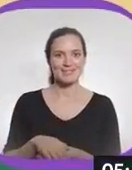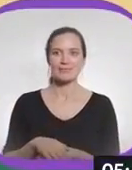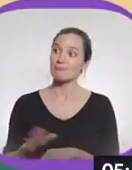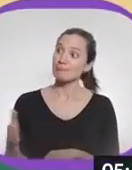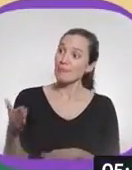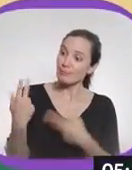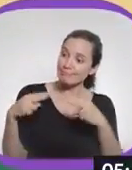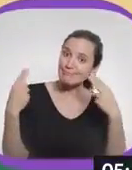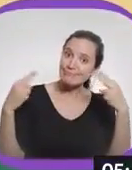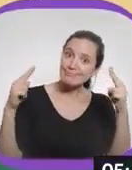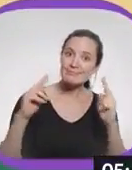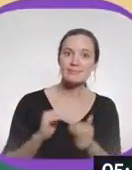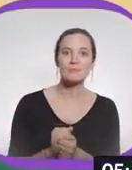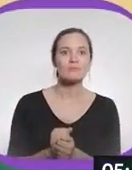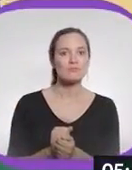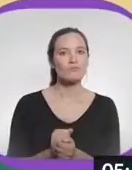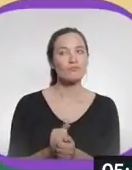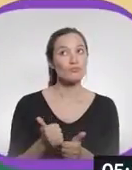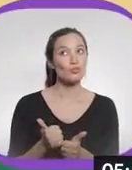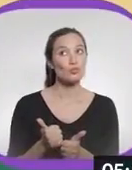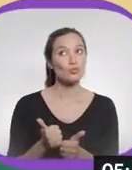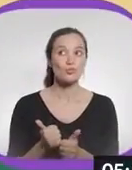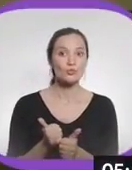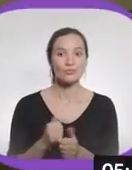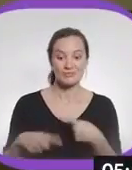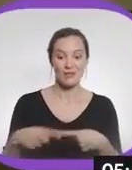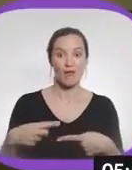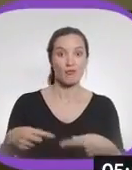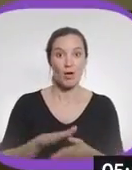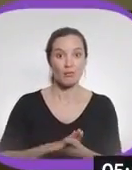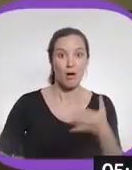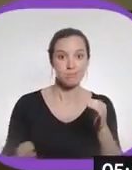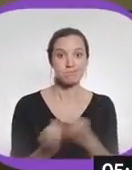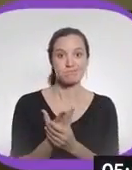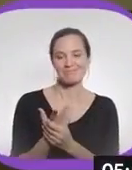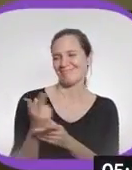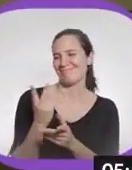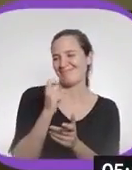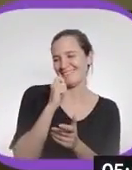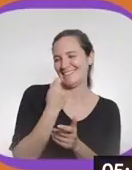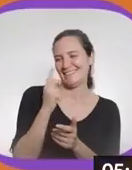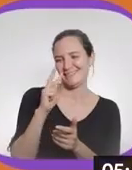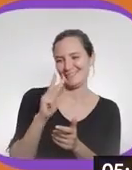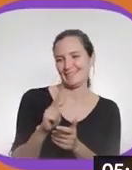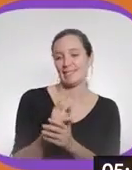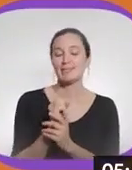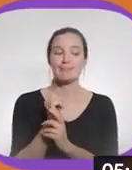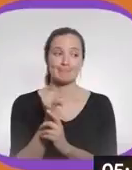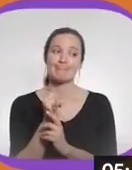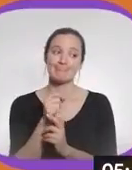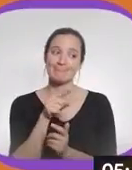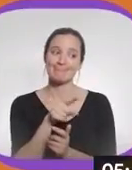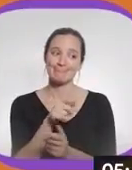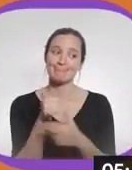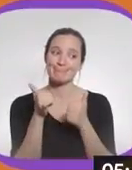Sparky, demos un paseo. Oh, podríamos hacer algunas alfombras. Se ven tan lindos juntos. Sí, y Sparky sí que